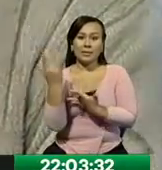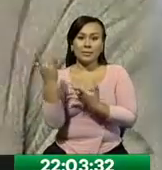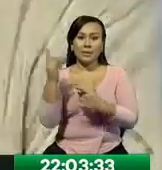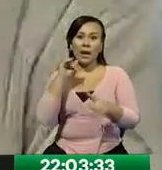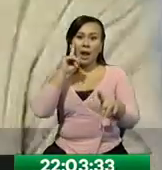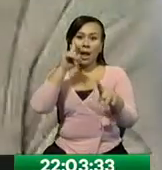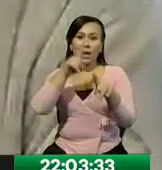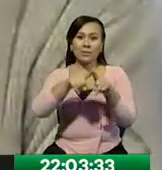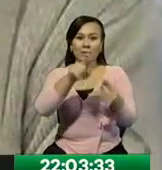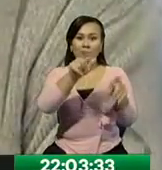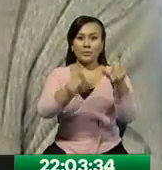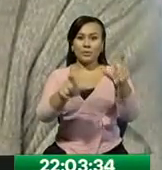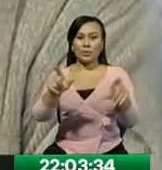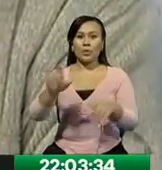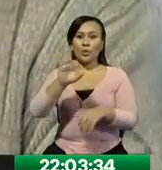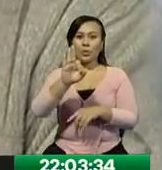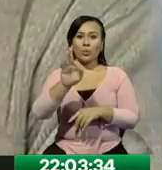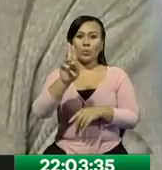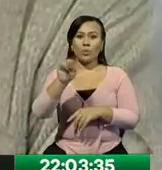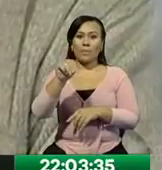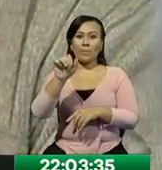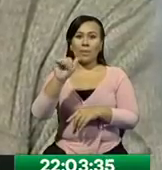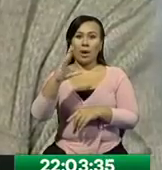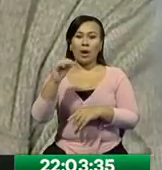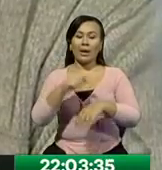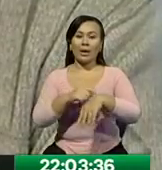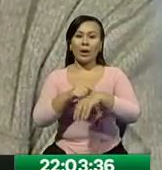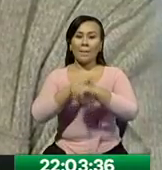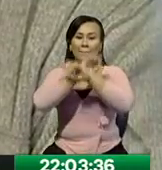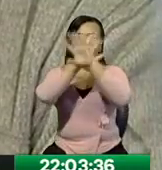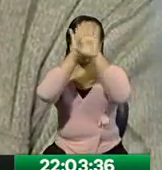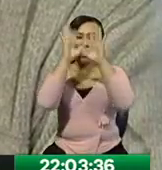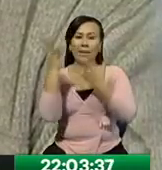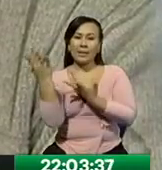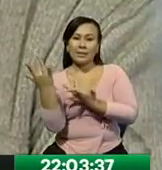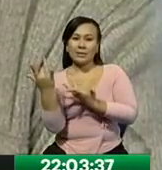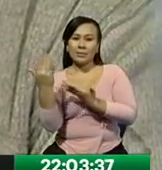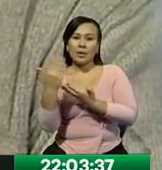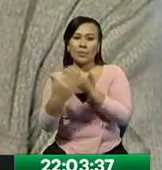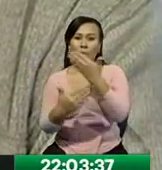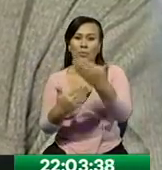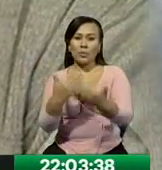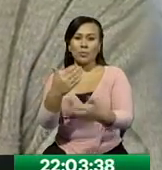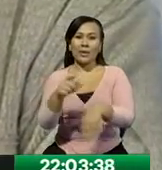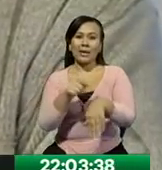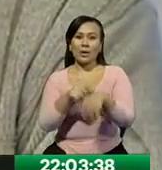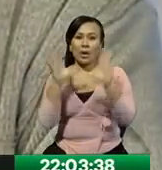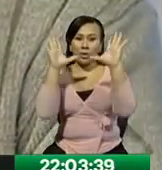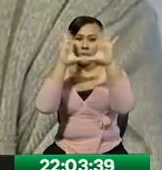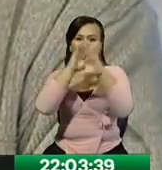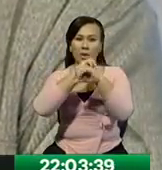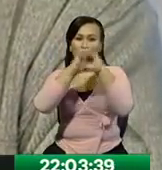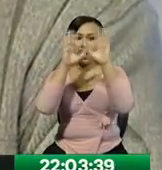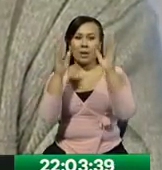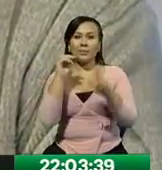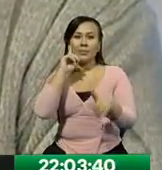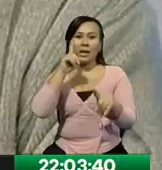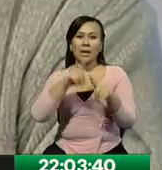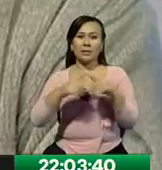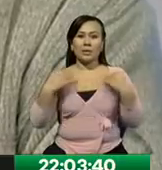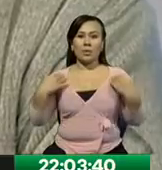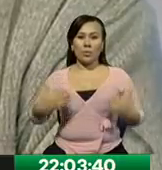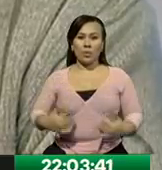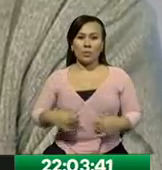población tumaco en horas de la madrugada posteriormente ya durante el día en las primeras horas de la mañana serán trasladados hasta el centro forense